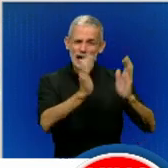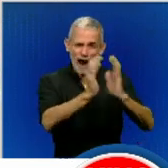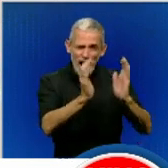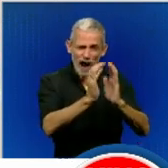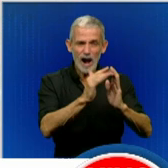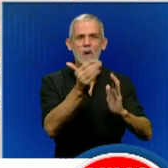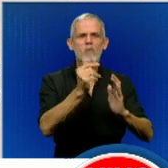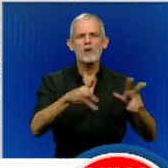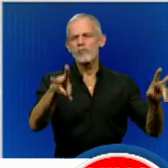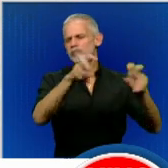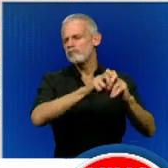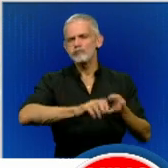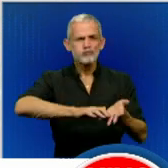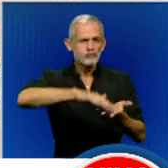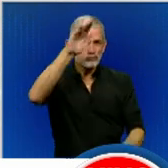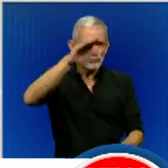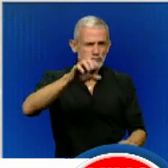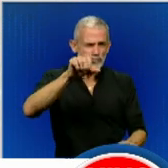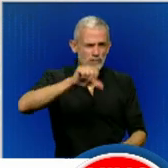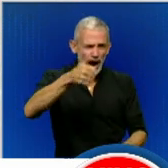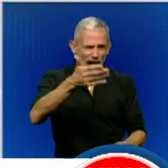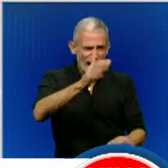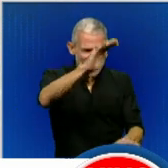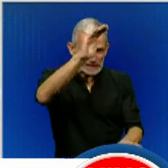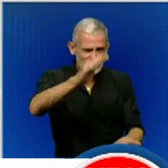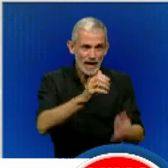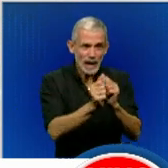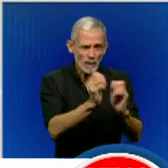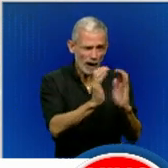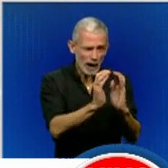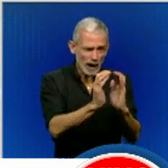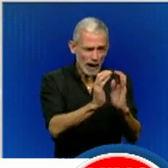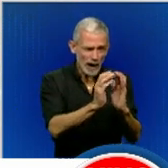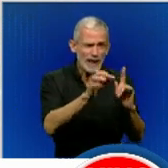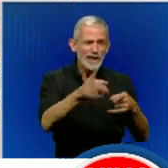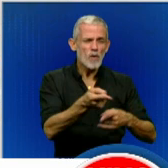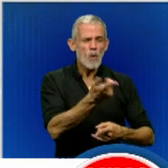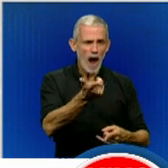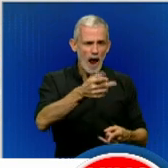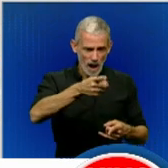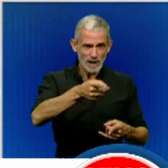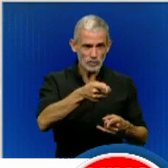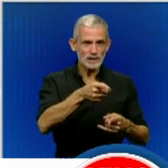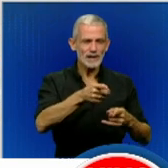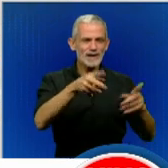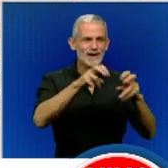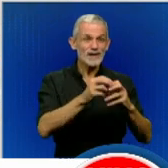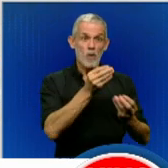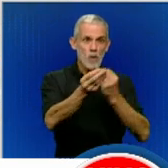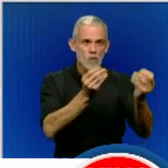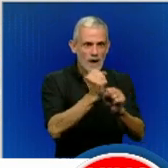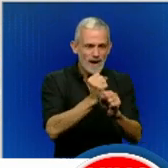que pueden tener grandes ganancias y probablemente para esas pequeñas empresas esos grandes generadores de empleo